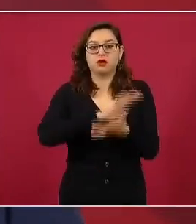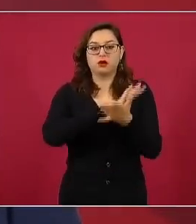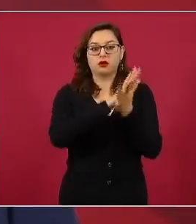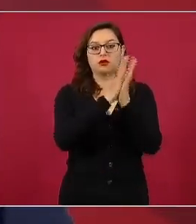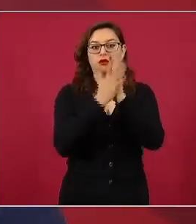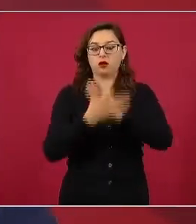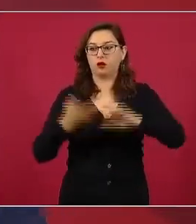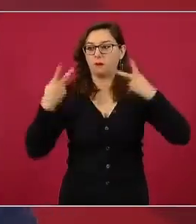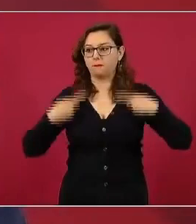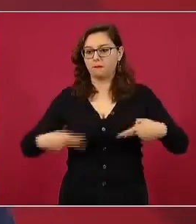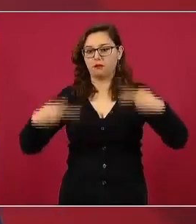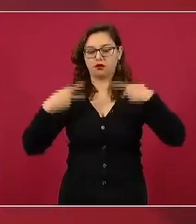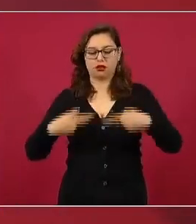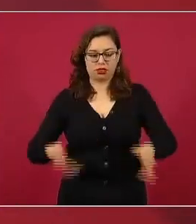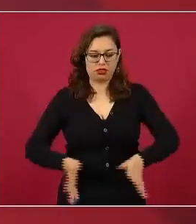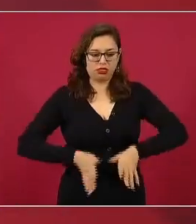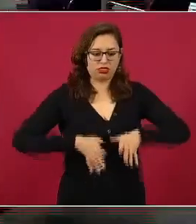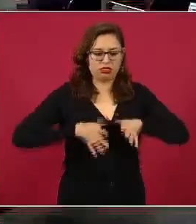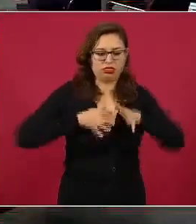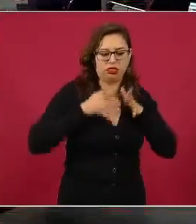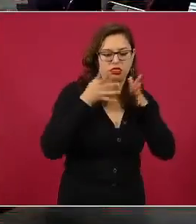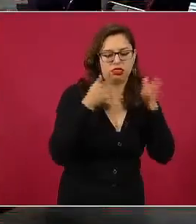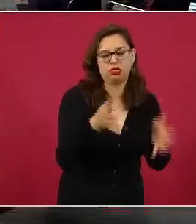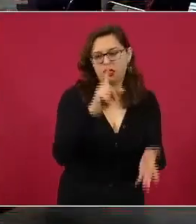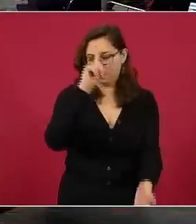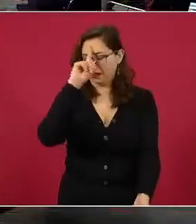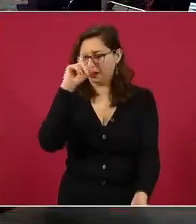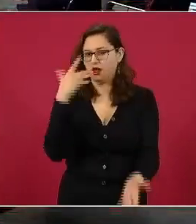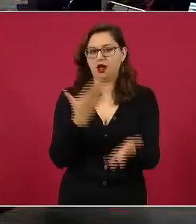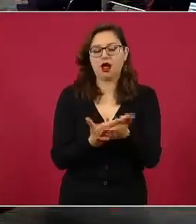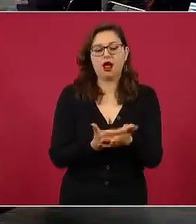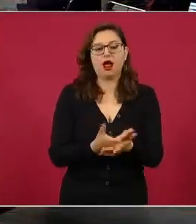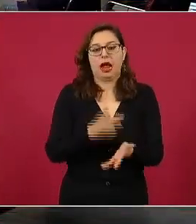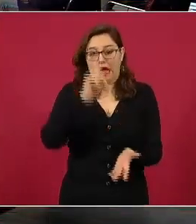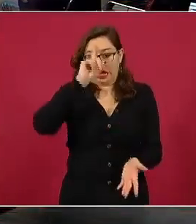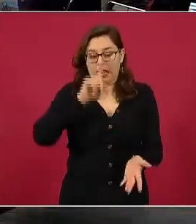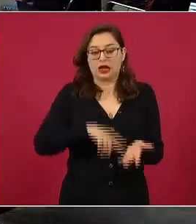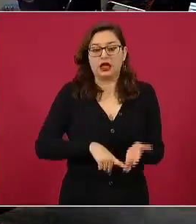Por eso hablo de que la calumnia cuando no mancha tizna.